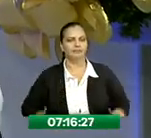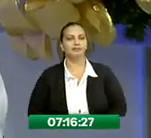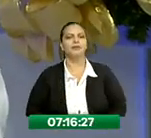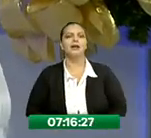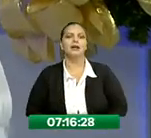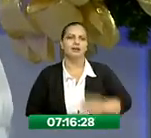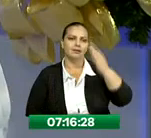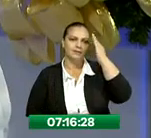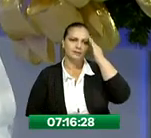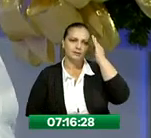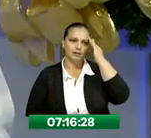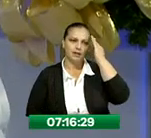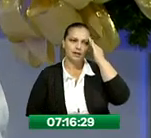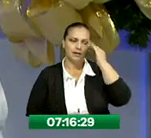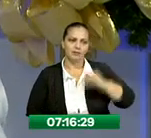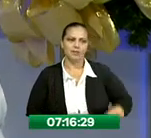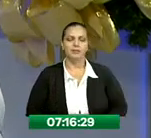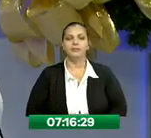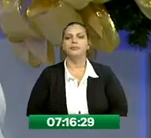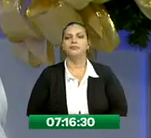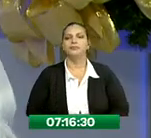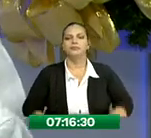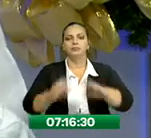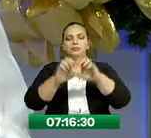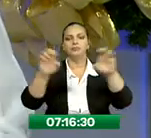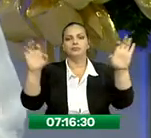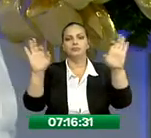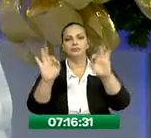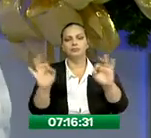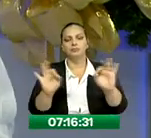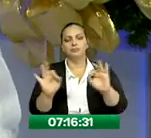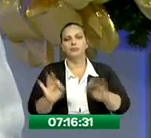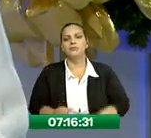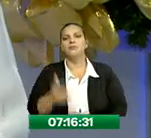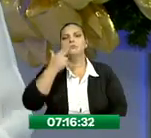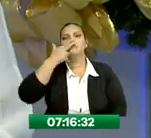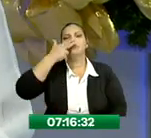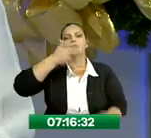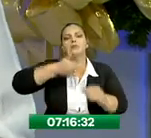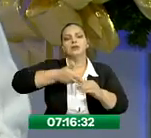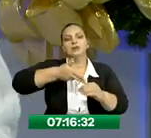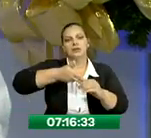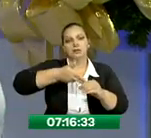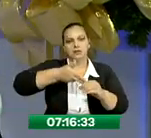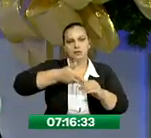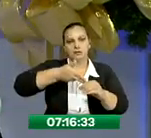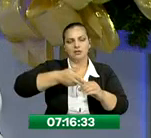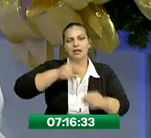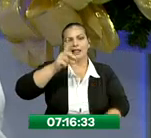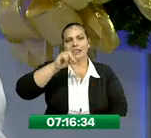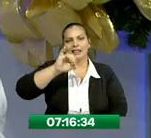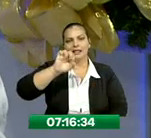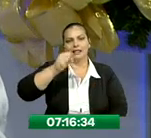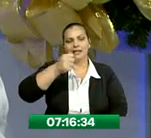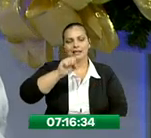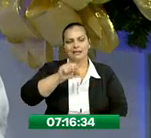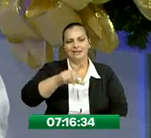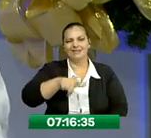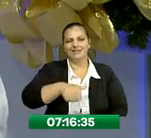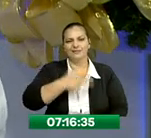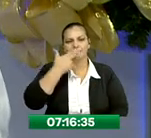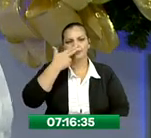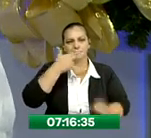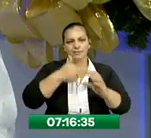que se hace a través de la quema de combustible, o sea, producción con diésel, no es eficiente y es contaminante. Lo que